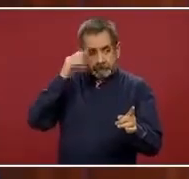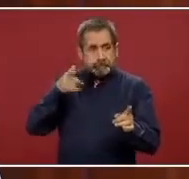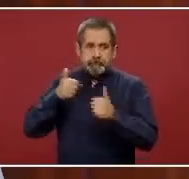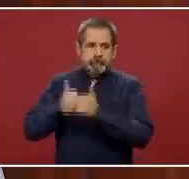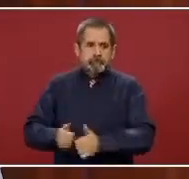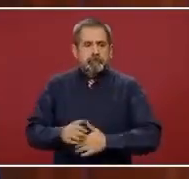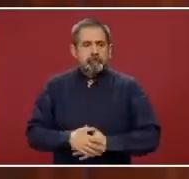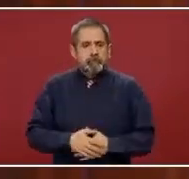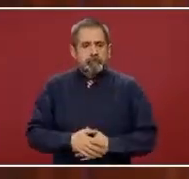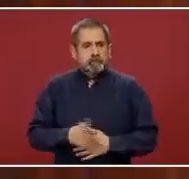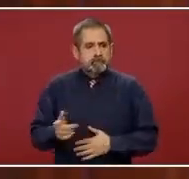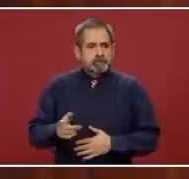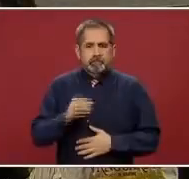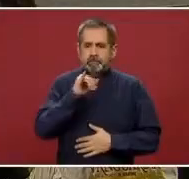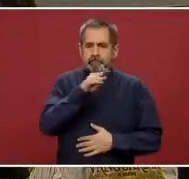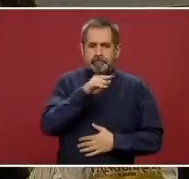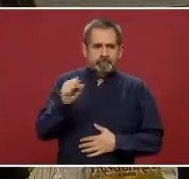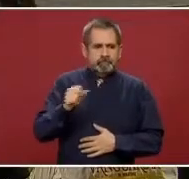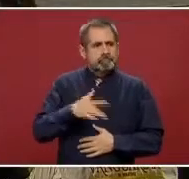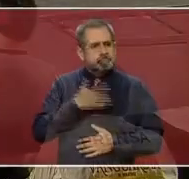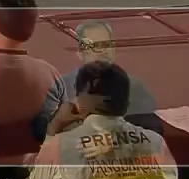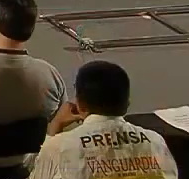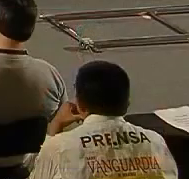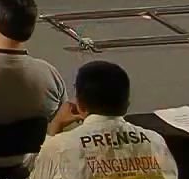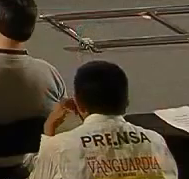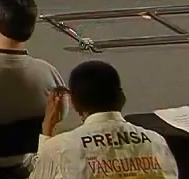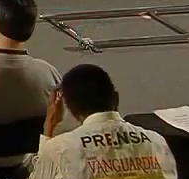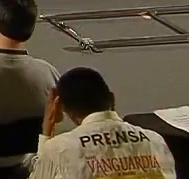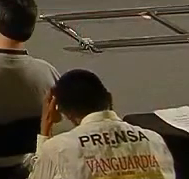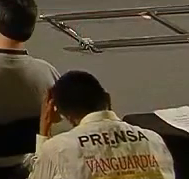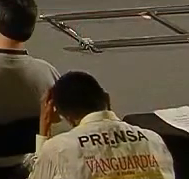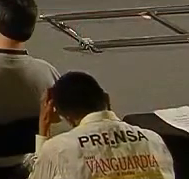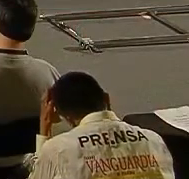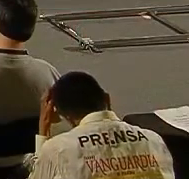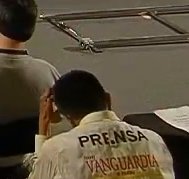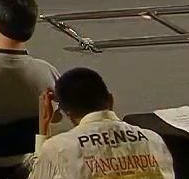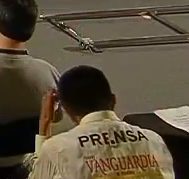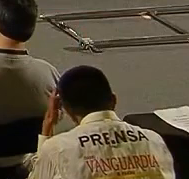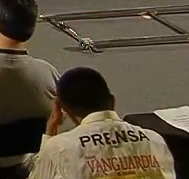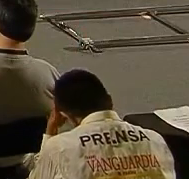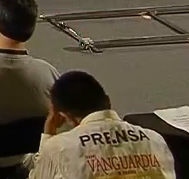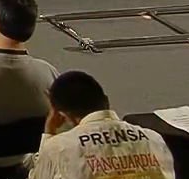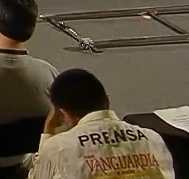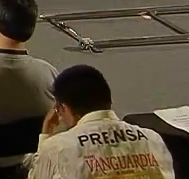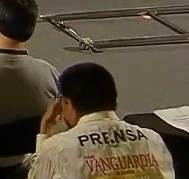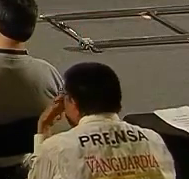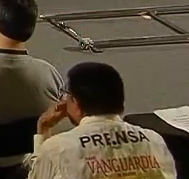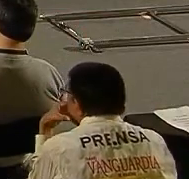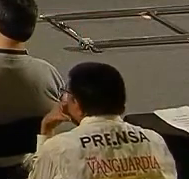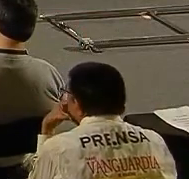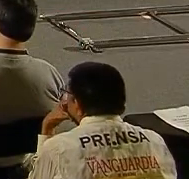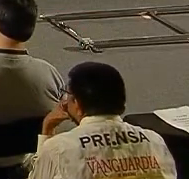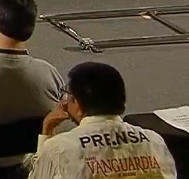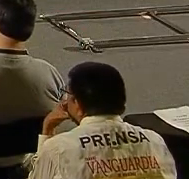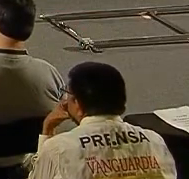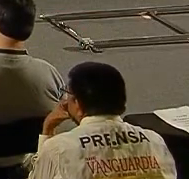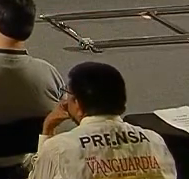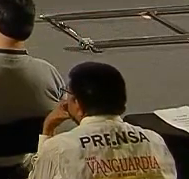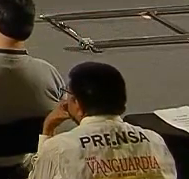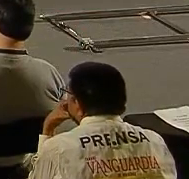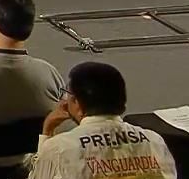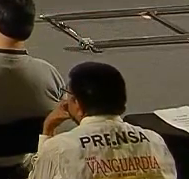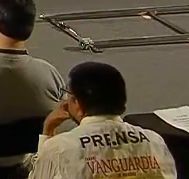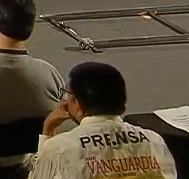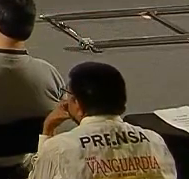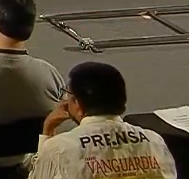el instituto pues está aportando la protección que requiere el trabajador para que uno, no pierda